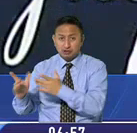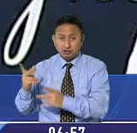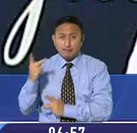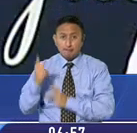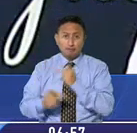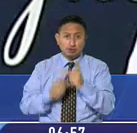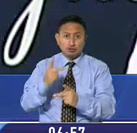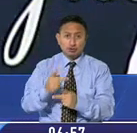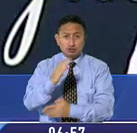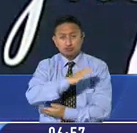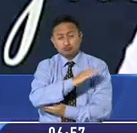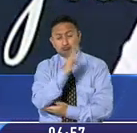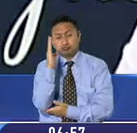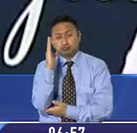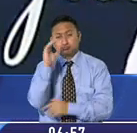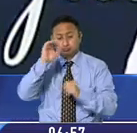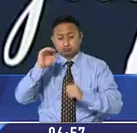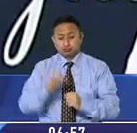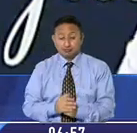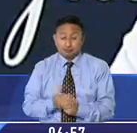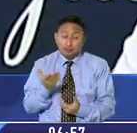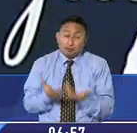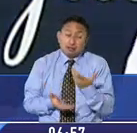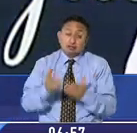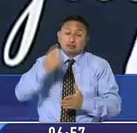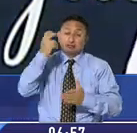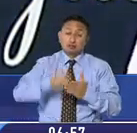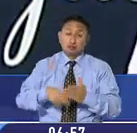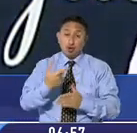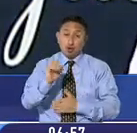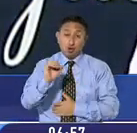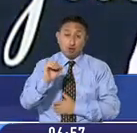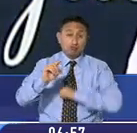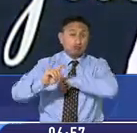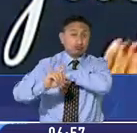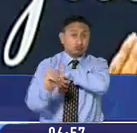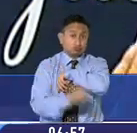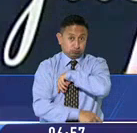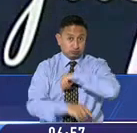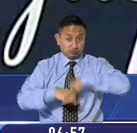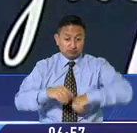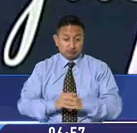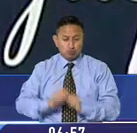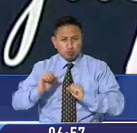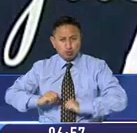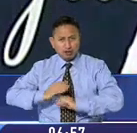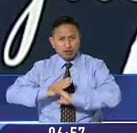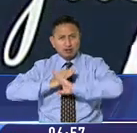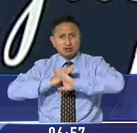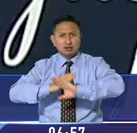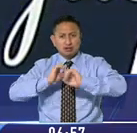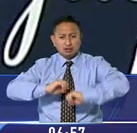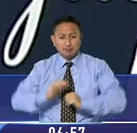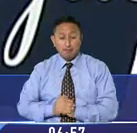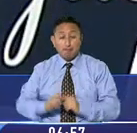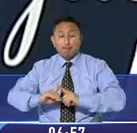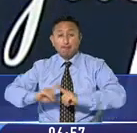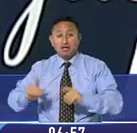proceso seguramente penal o al menos disciplinario, defenderse sin